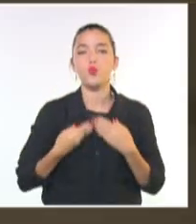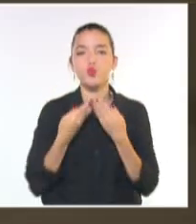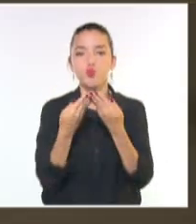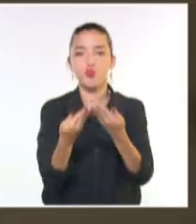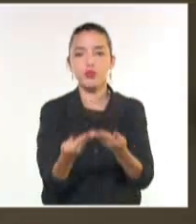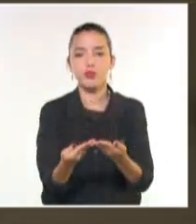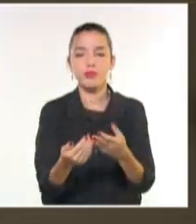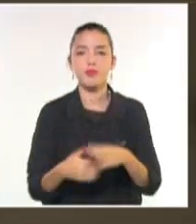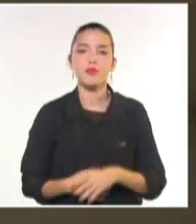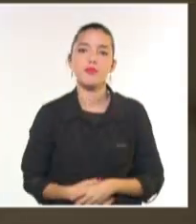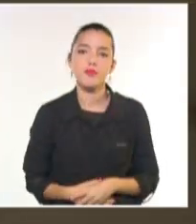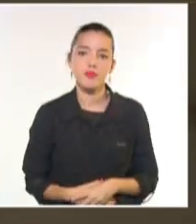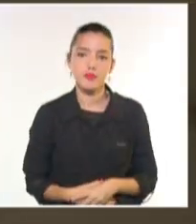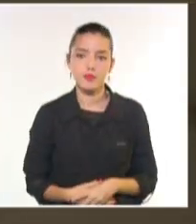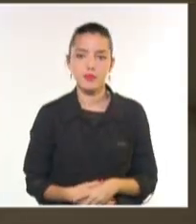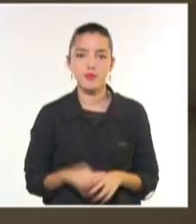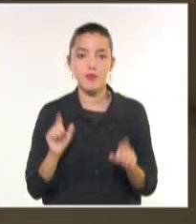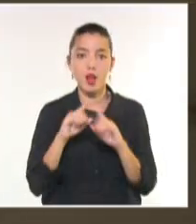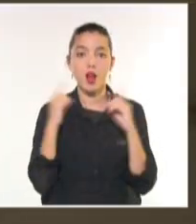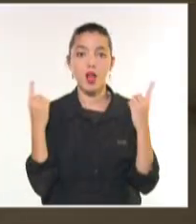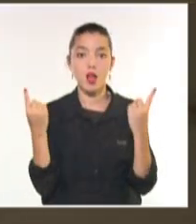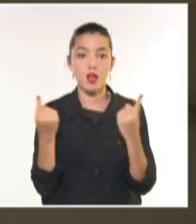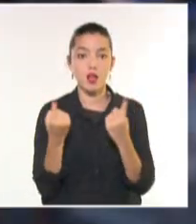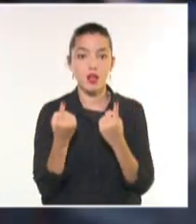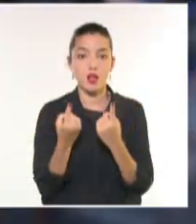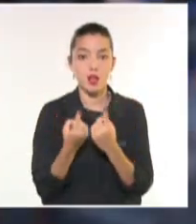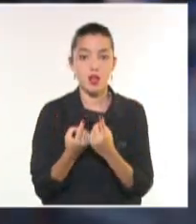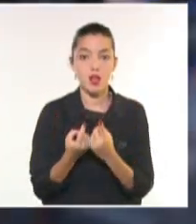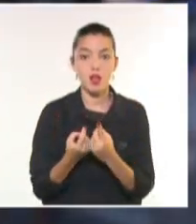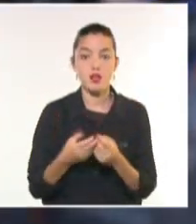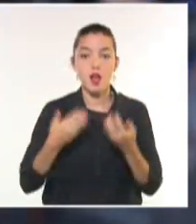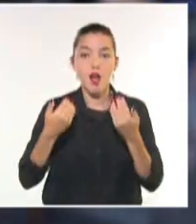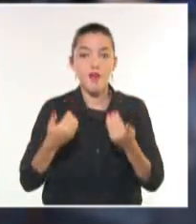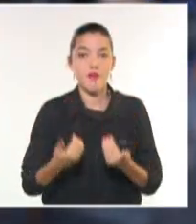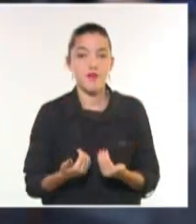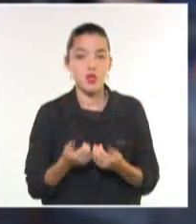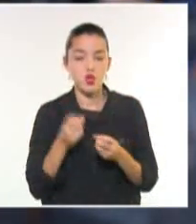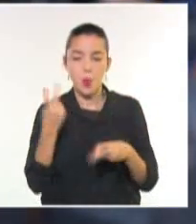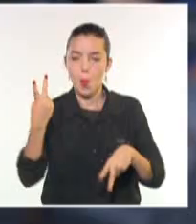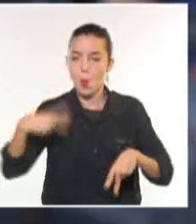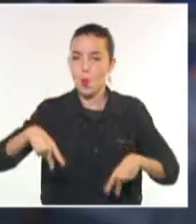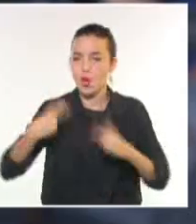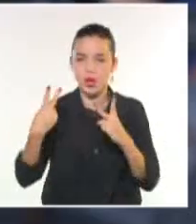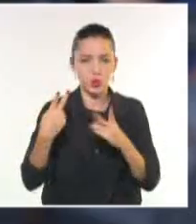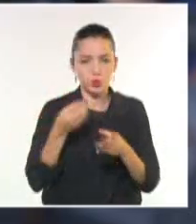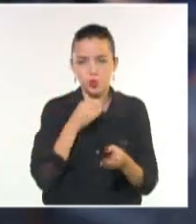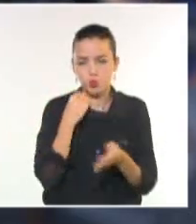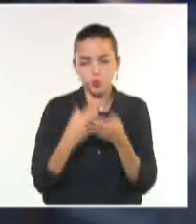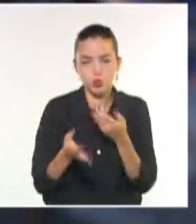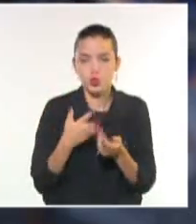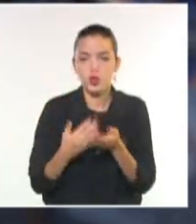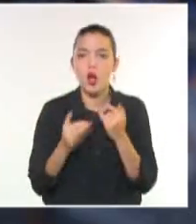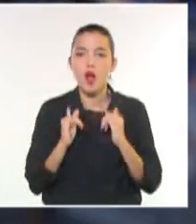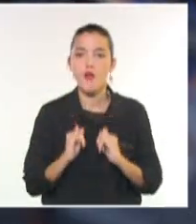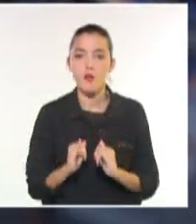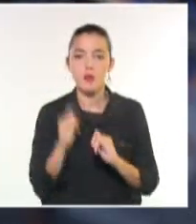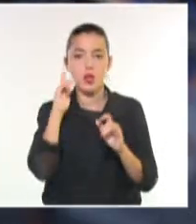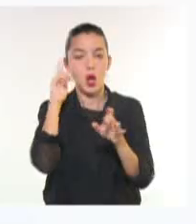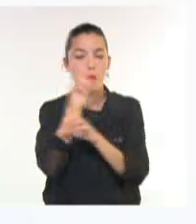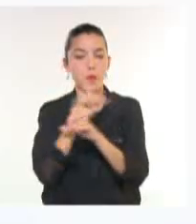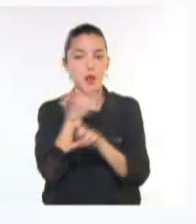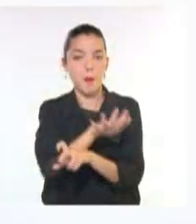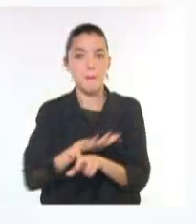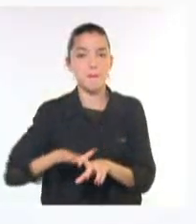también. En cualquier escenario, sea físico o virtual, la información a tiempo y con respaldo científico hace la